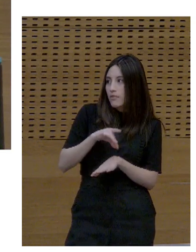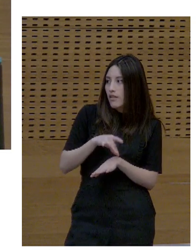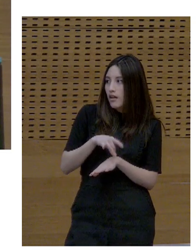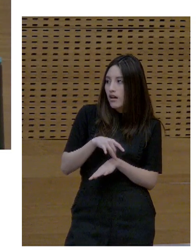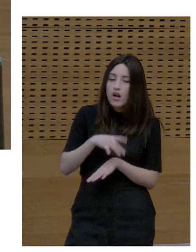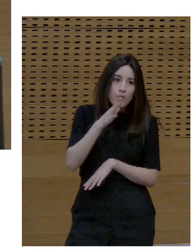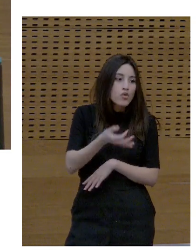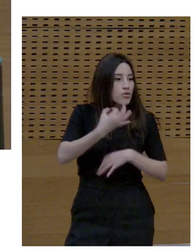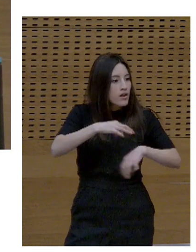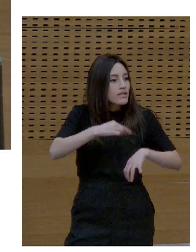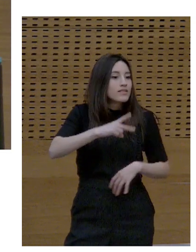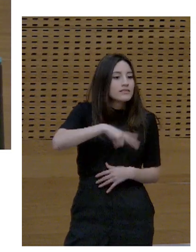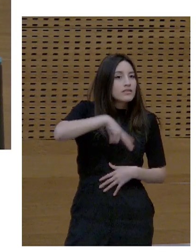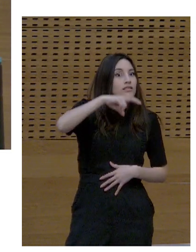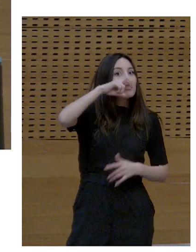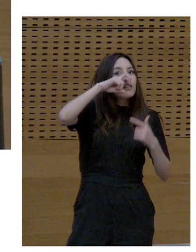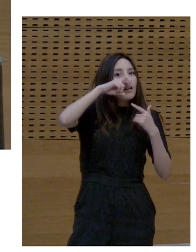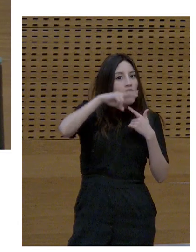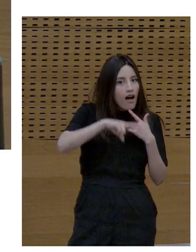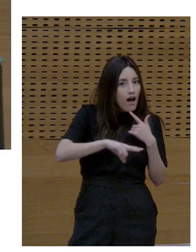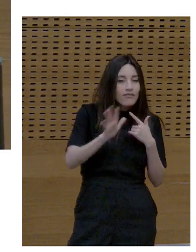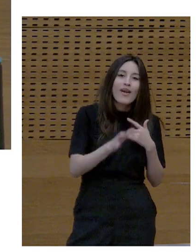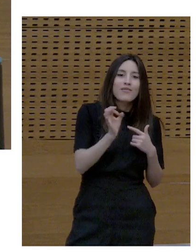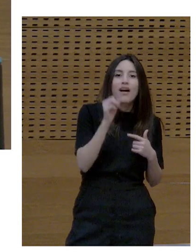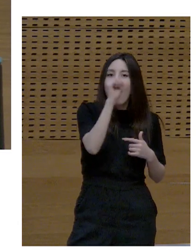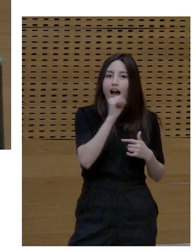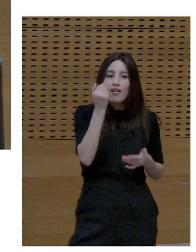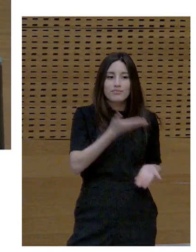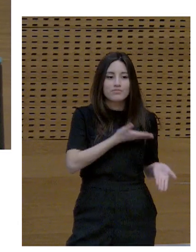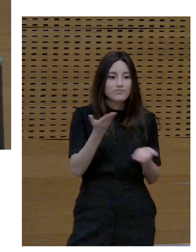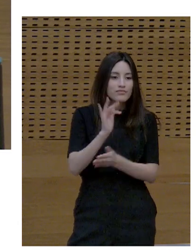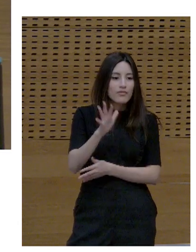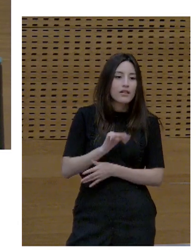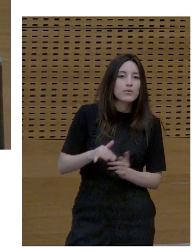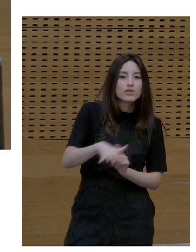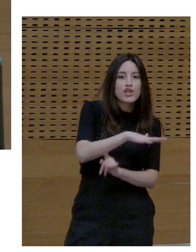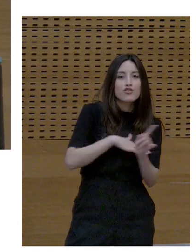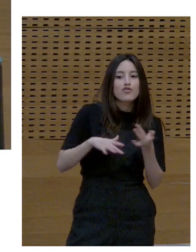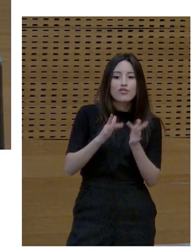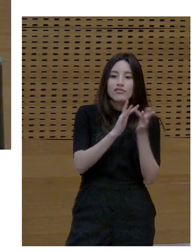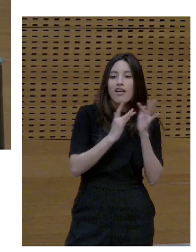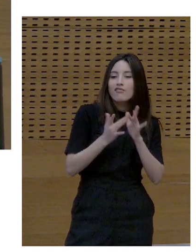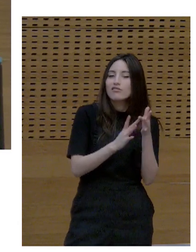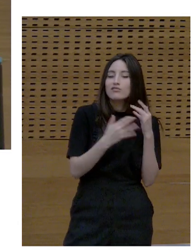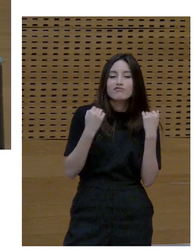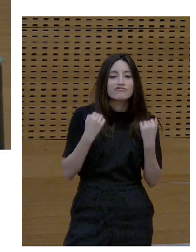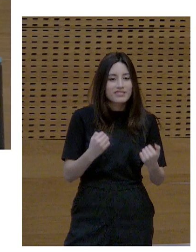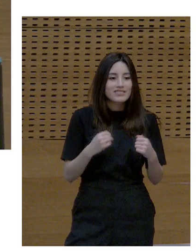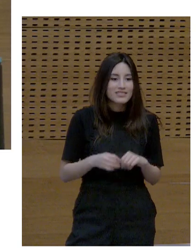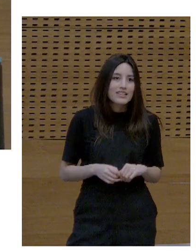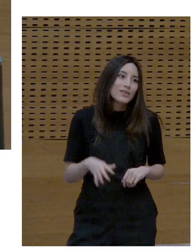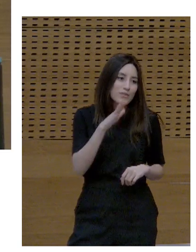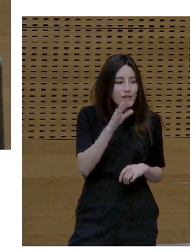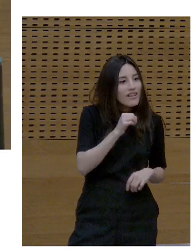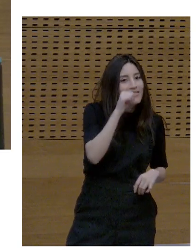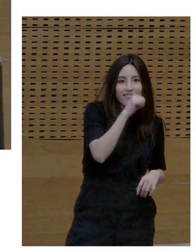ayuda a respirar, te ayuda a cantar, etcétera, y luego que es un espacio de socialización total y la alegría de cantar,